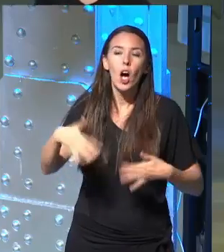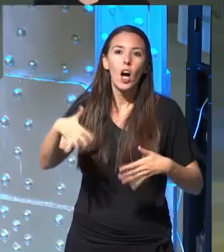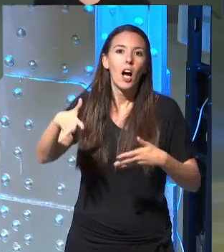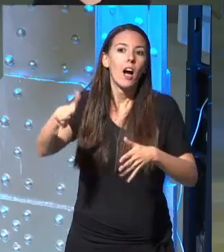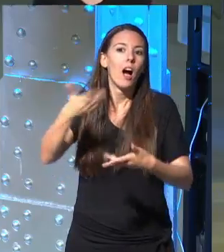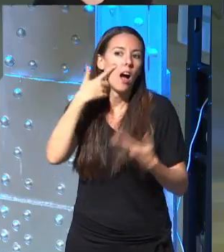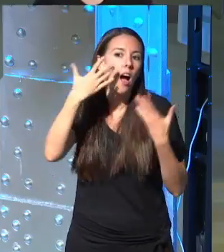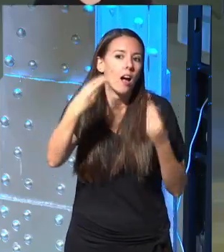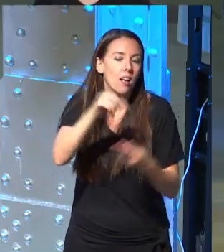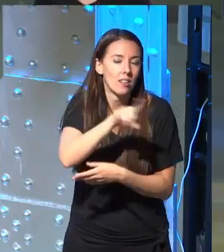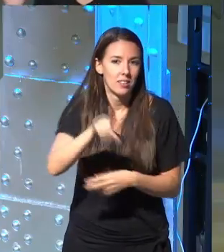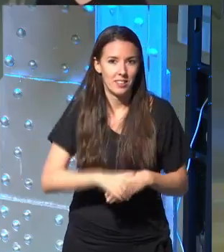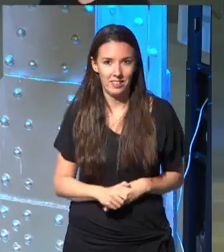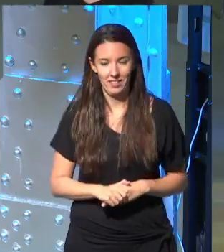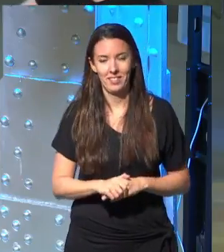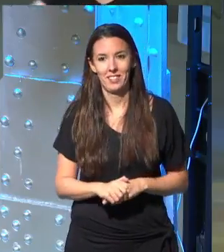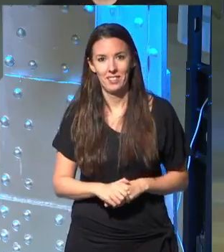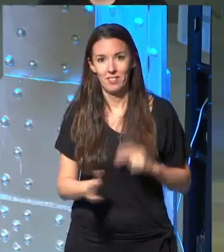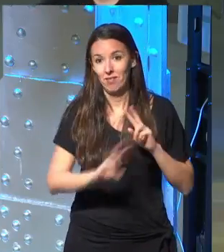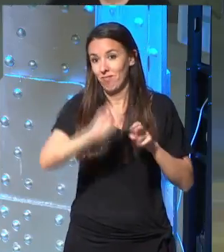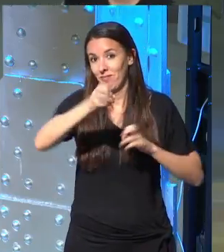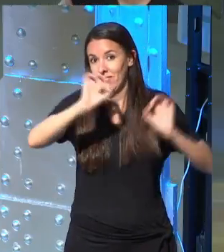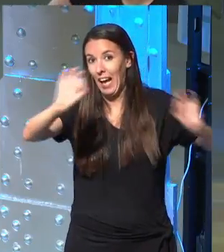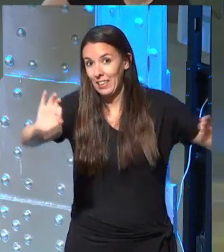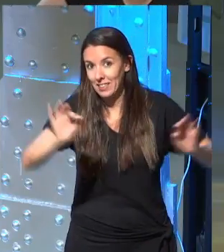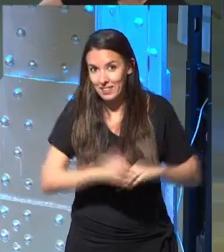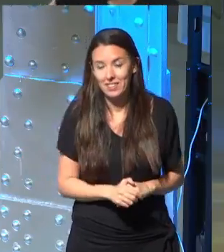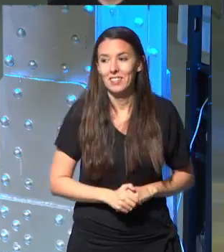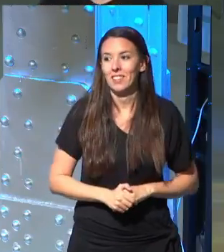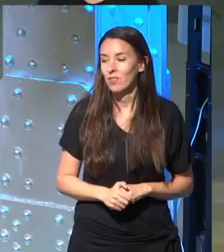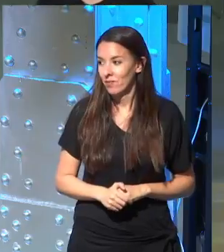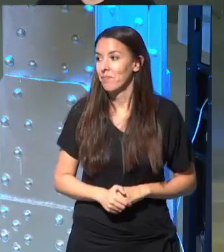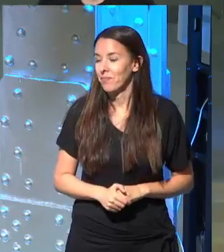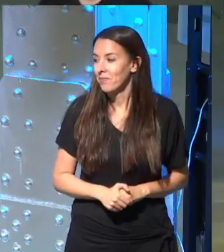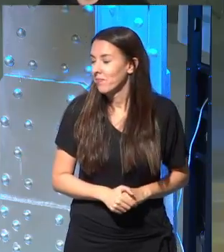quien lo pida pillar lo pille. Decía Other. Claro. Lo lanzó.